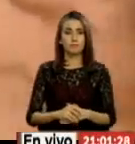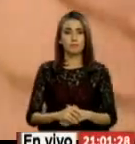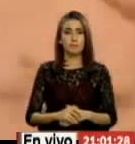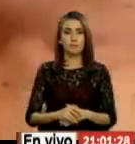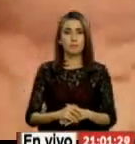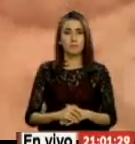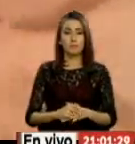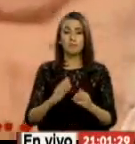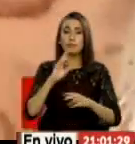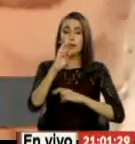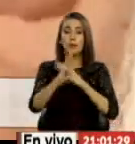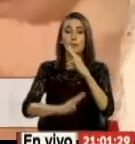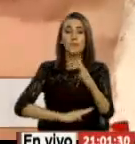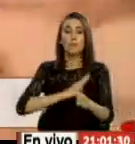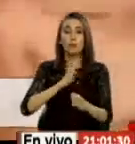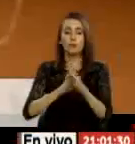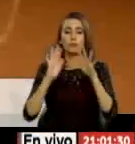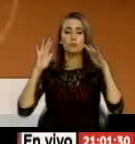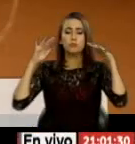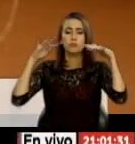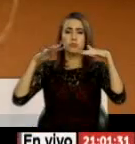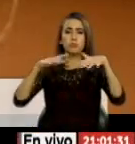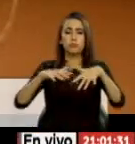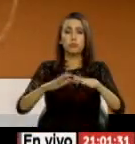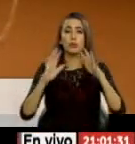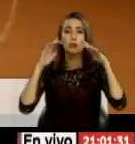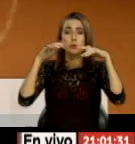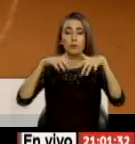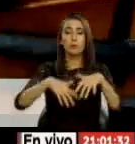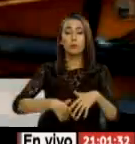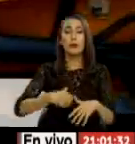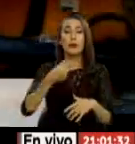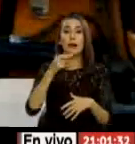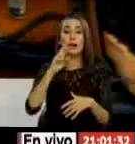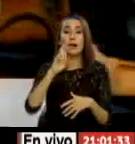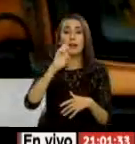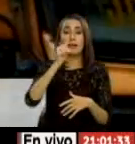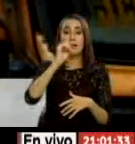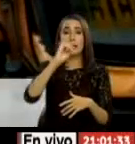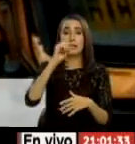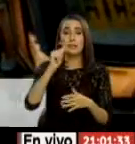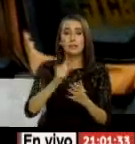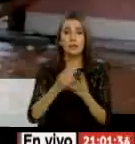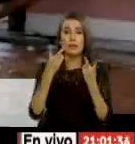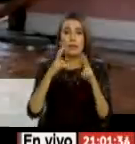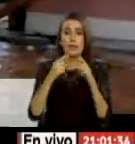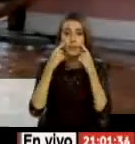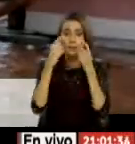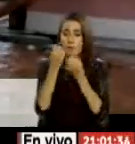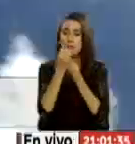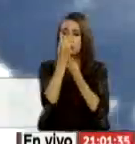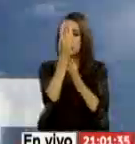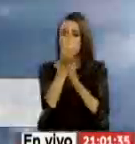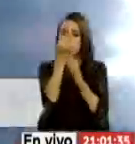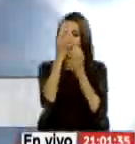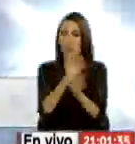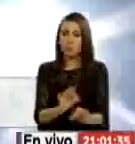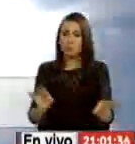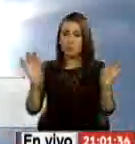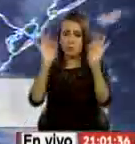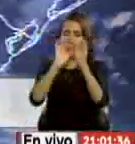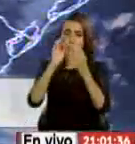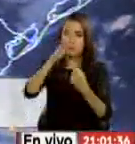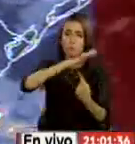En las noticias del mundo, inundaciones en Grecia dejan destrucción y muerte. Además, no se pierda un informe exclusivo sobre el